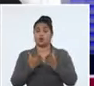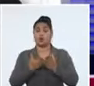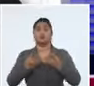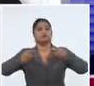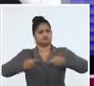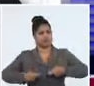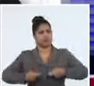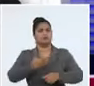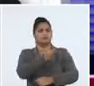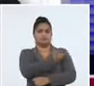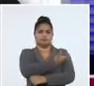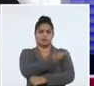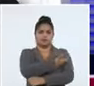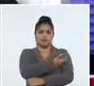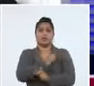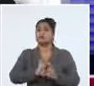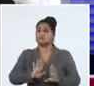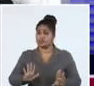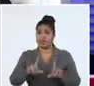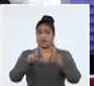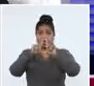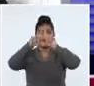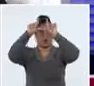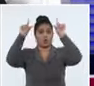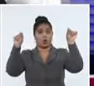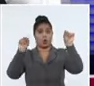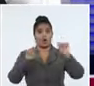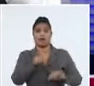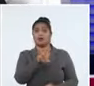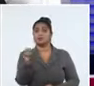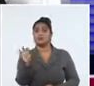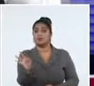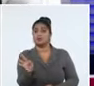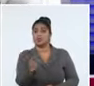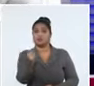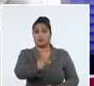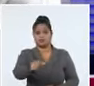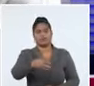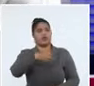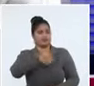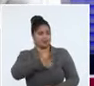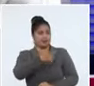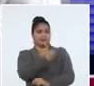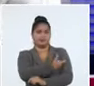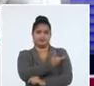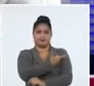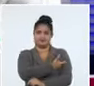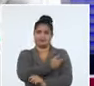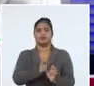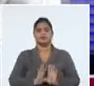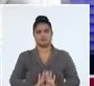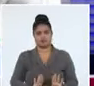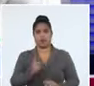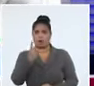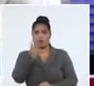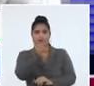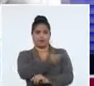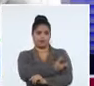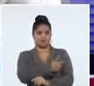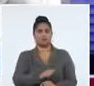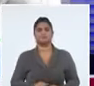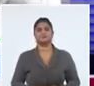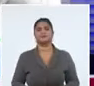100% de los cubanos, las personas vacunables en Cuba, al menos ya tienen una dosis. Doctor, vamos